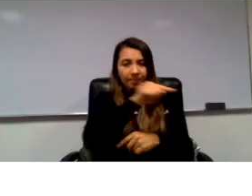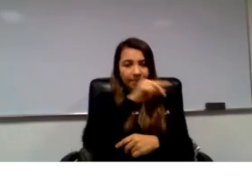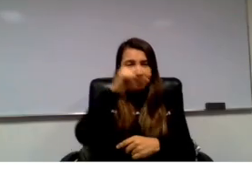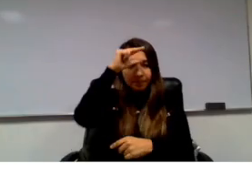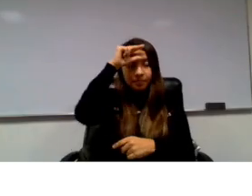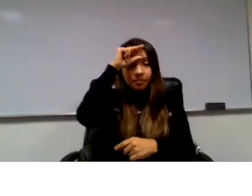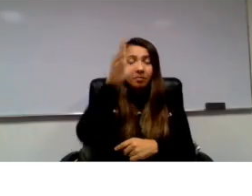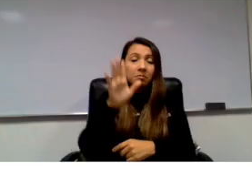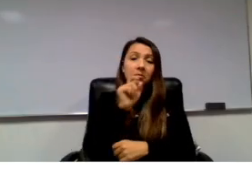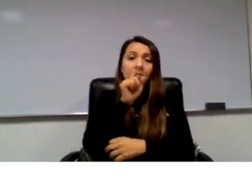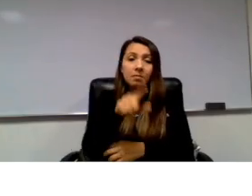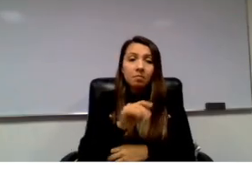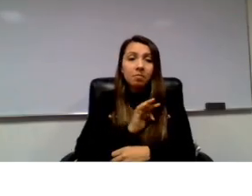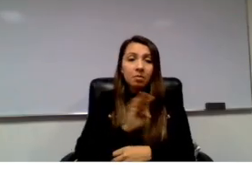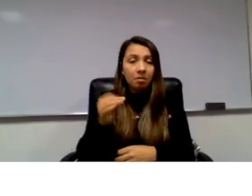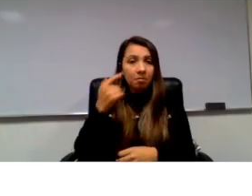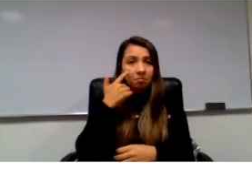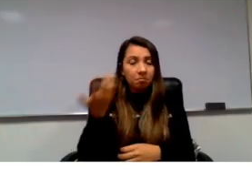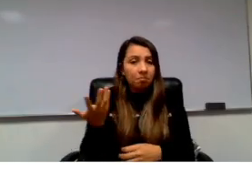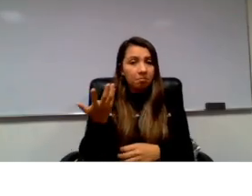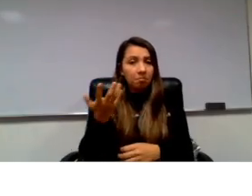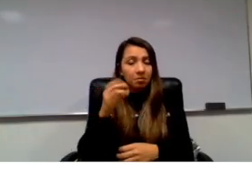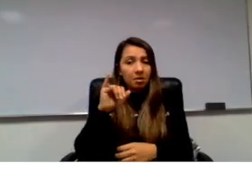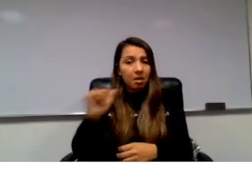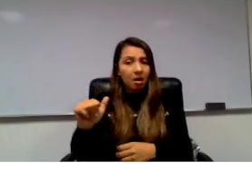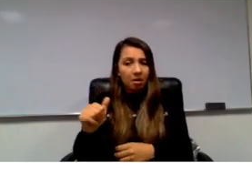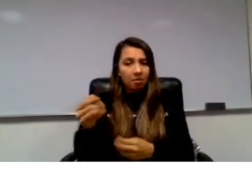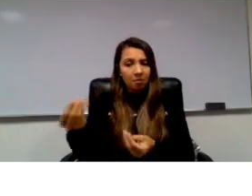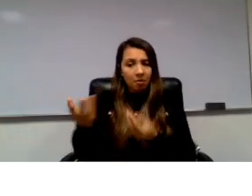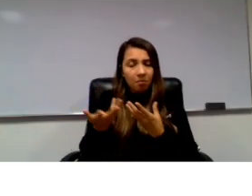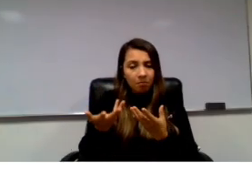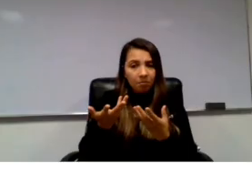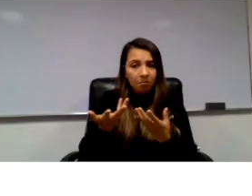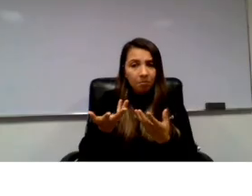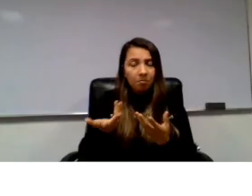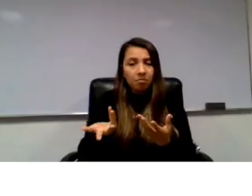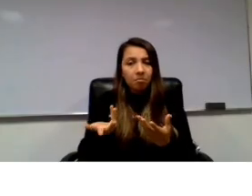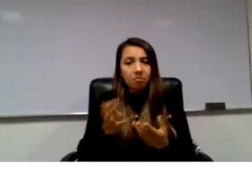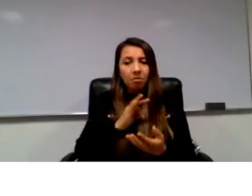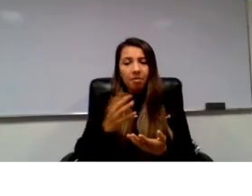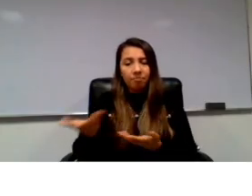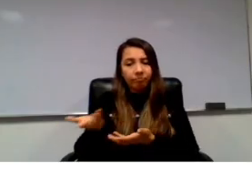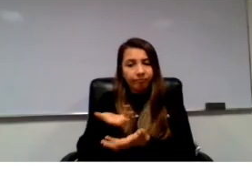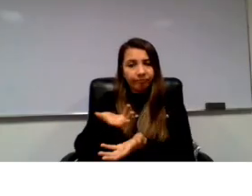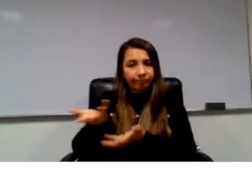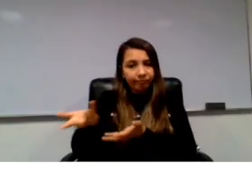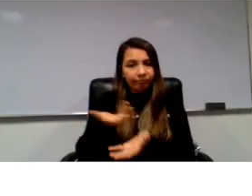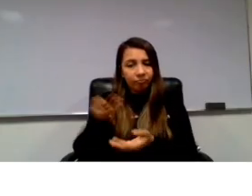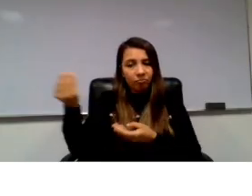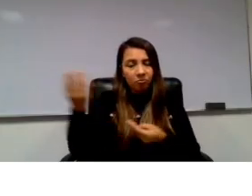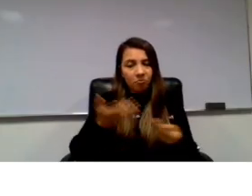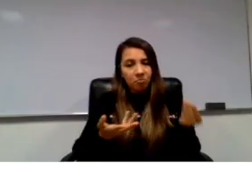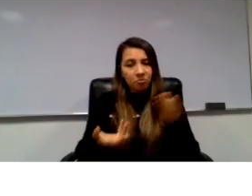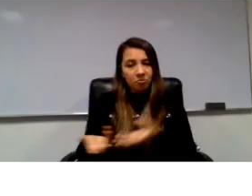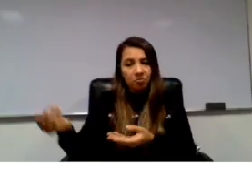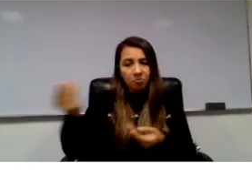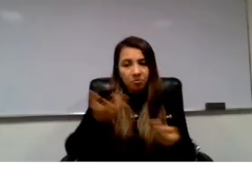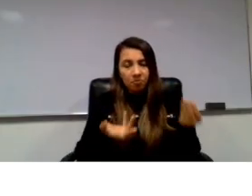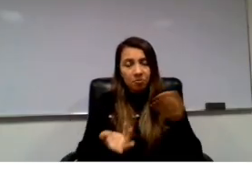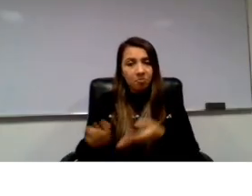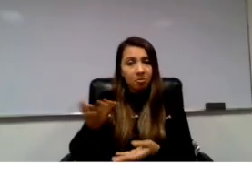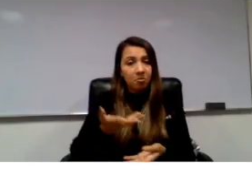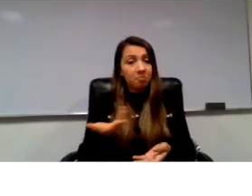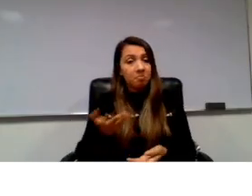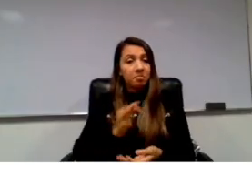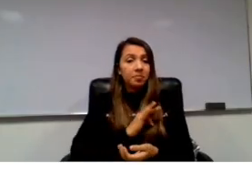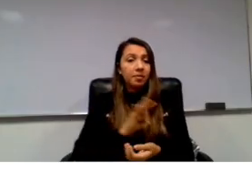pero podamos empezar a ver qué nos propone la inteligencia artificial, ¿no? Una especie de diálogo, ¿no? Y